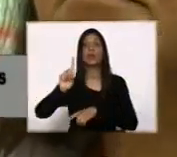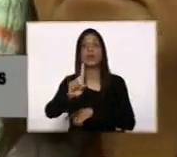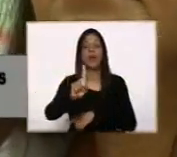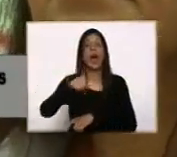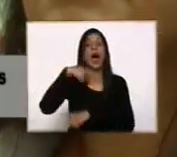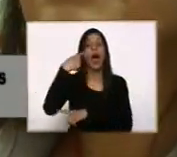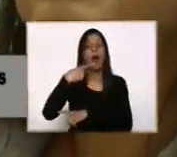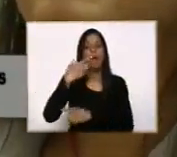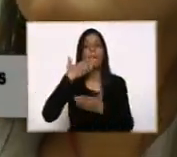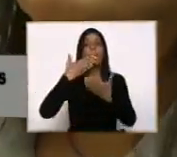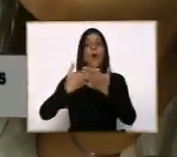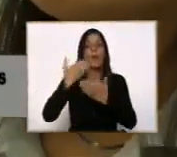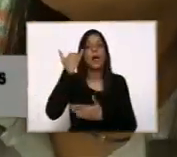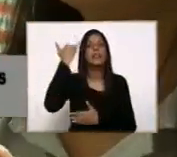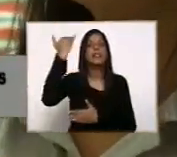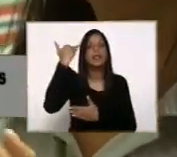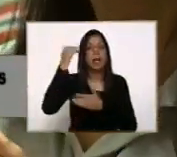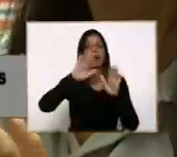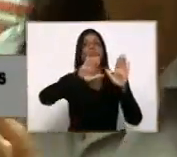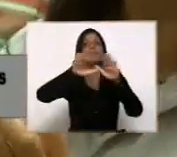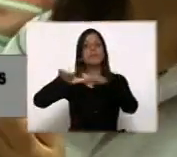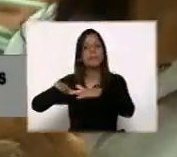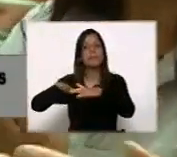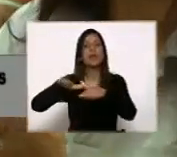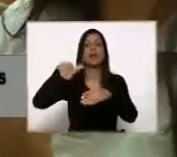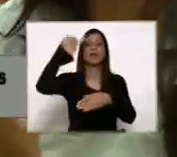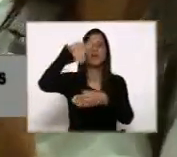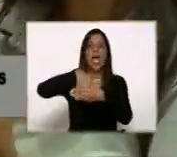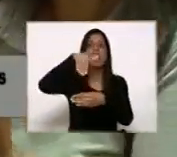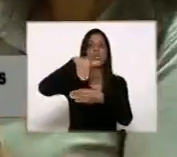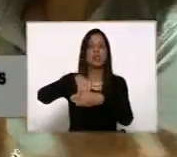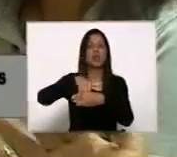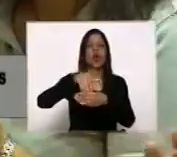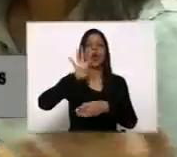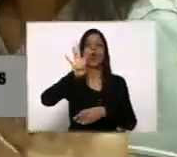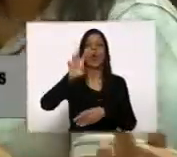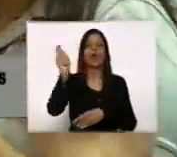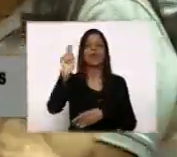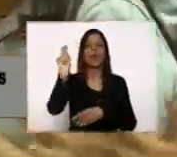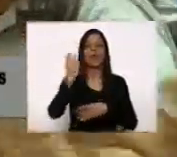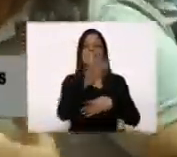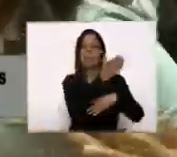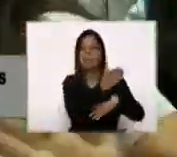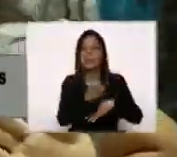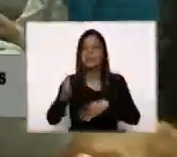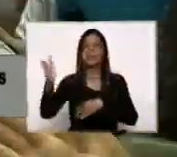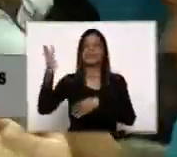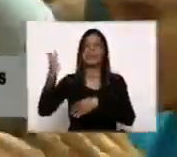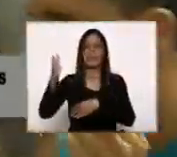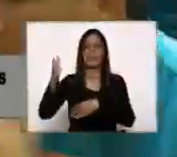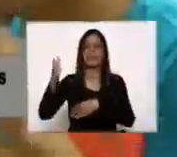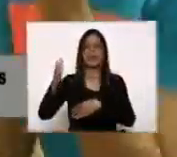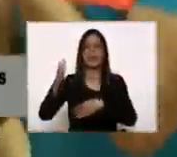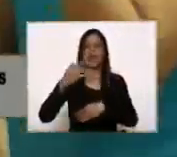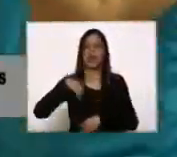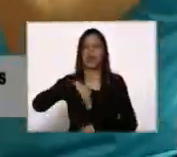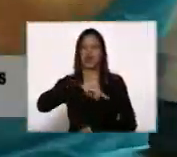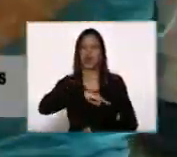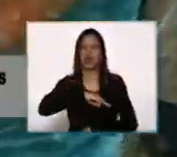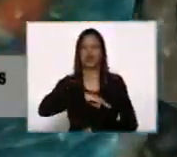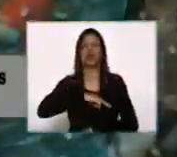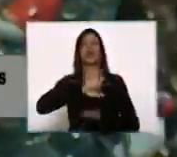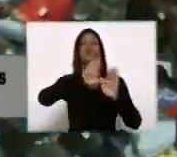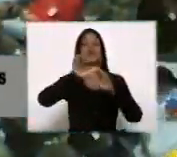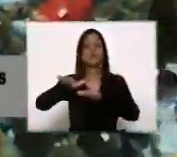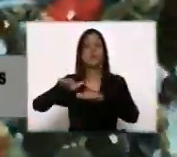Cabello para que se convoque a las elecciones en el primer cuatrimestre de este año. Nosotros vamos a